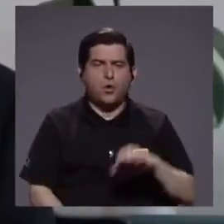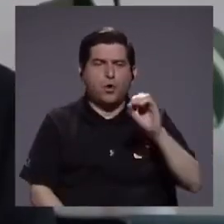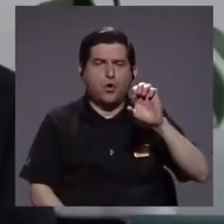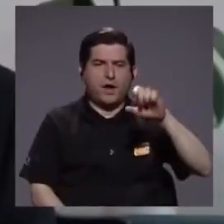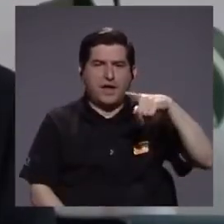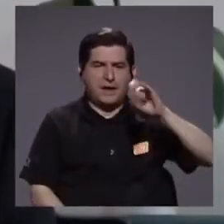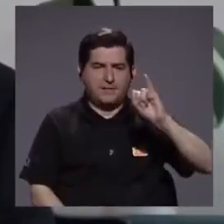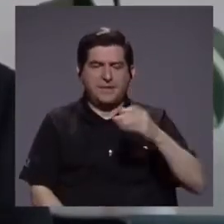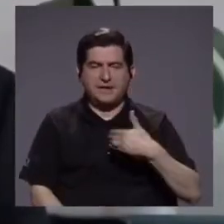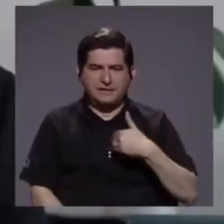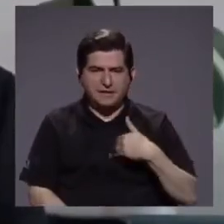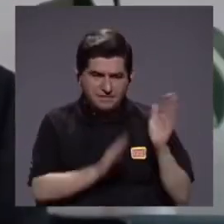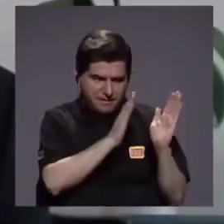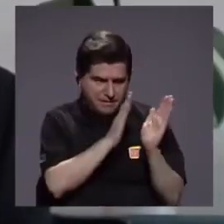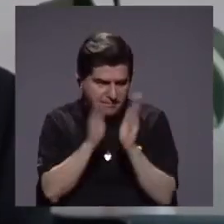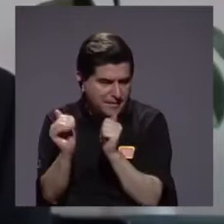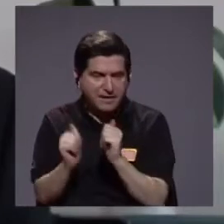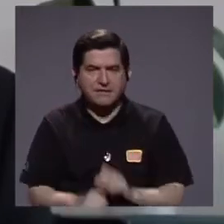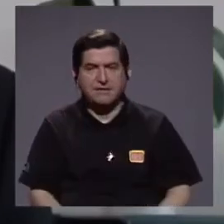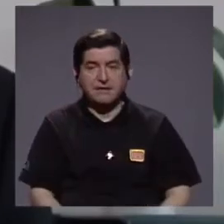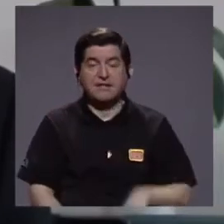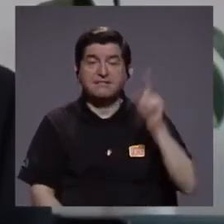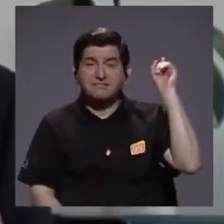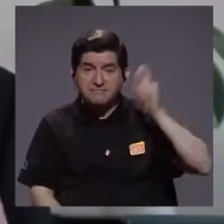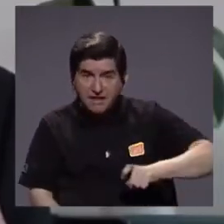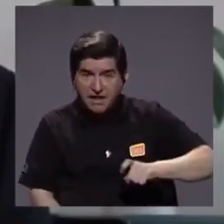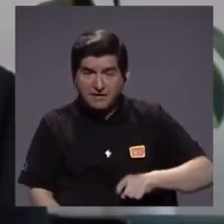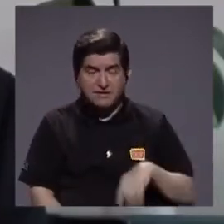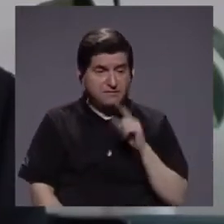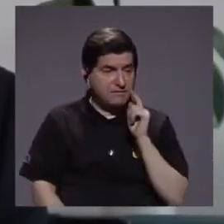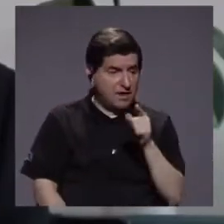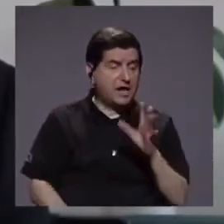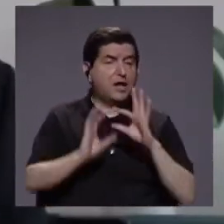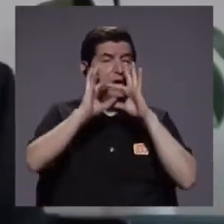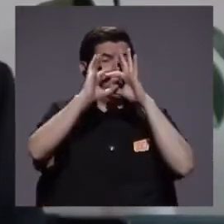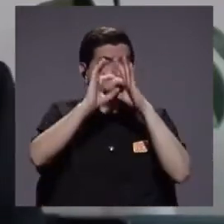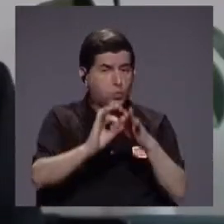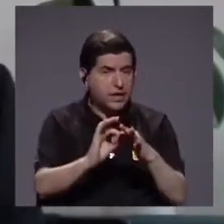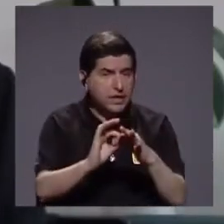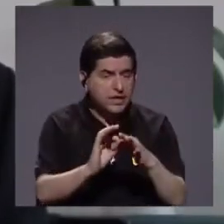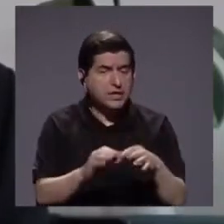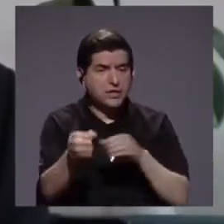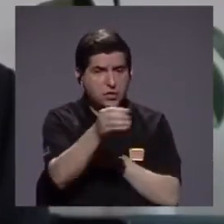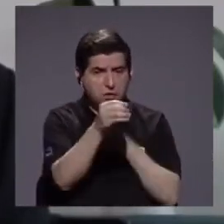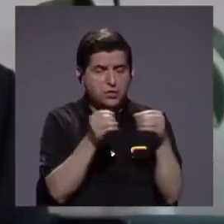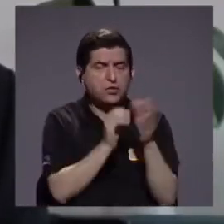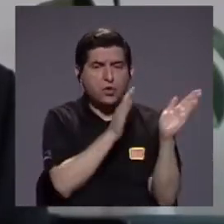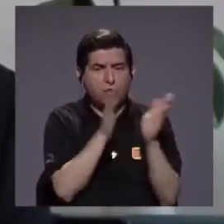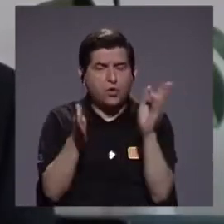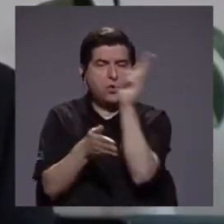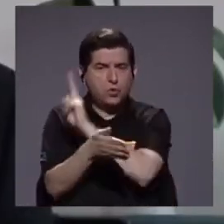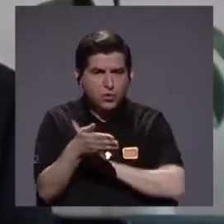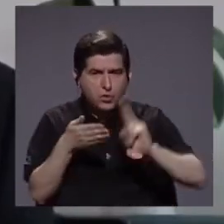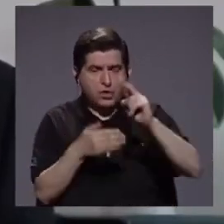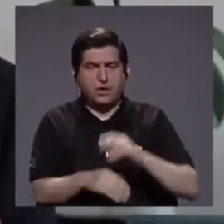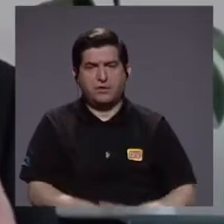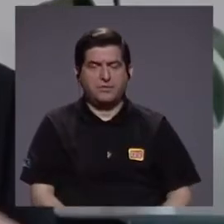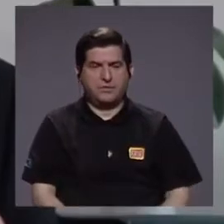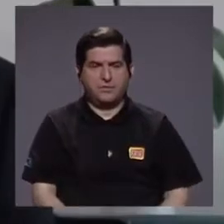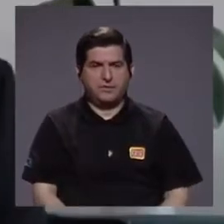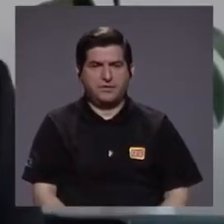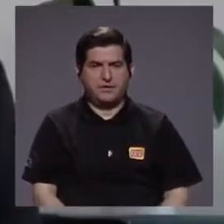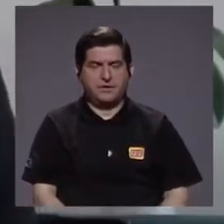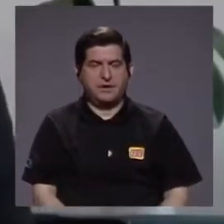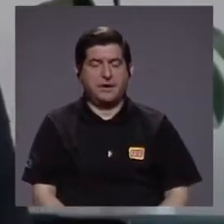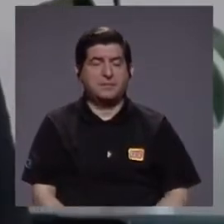tener una planificación, que esa planificación tiene que, digamos, estar de la mano con la Oficina de Planificación Universitaria, porque la OEP es la